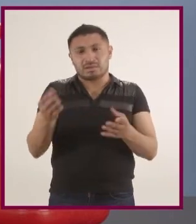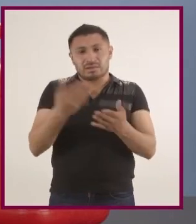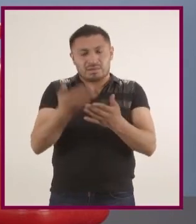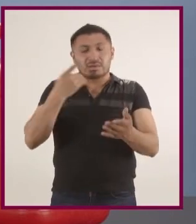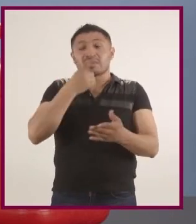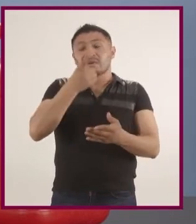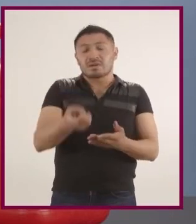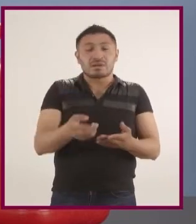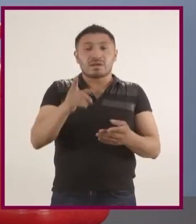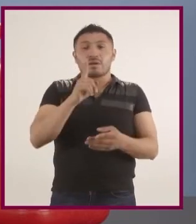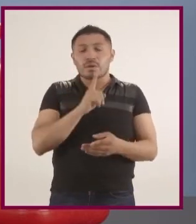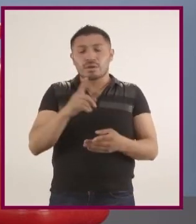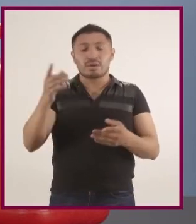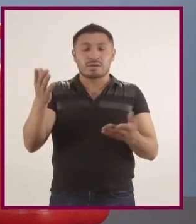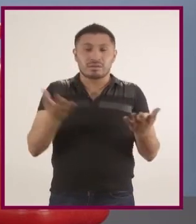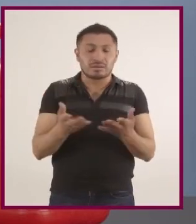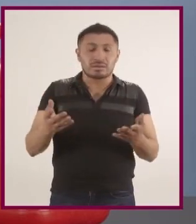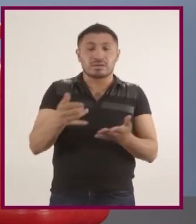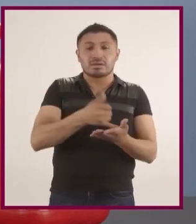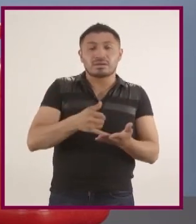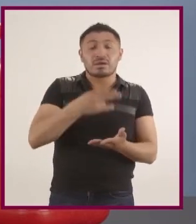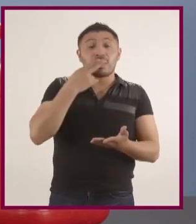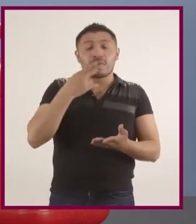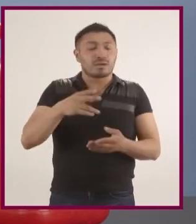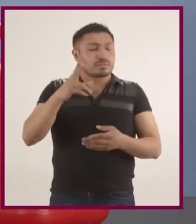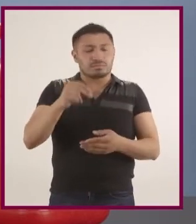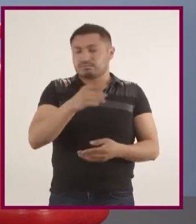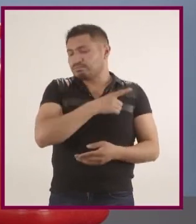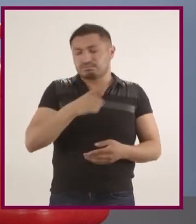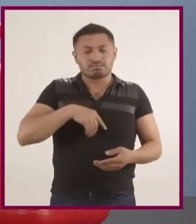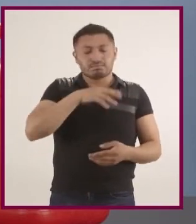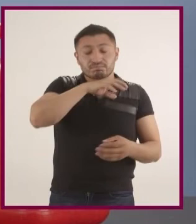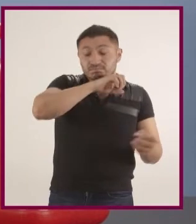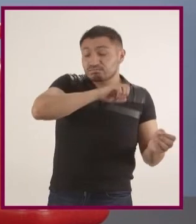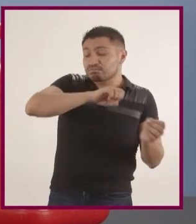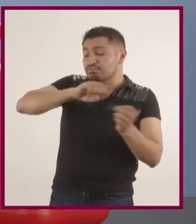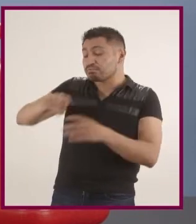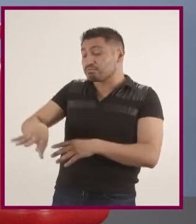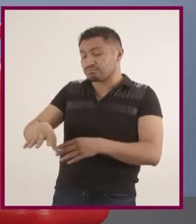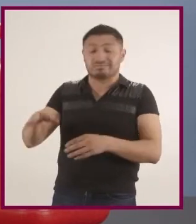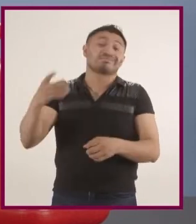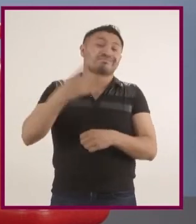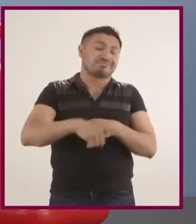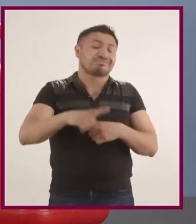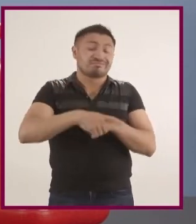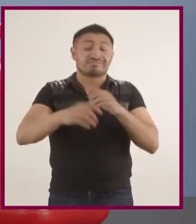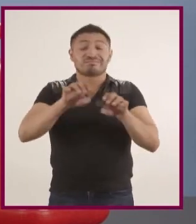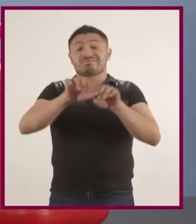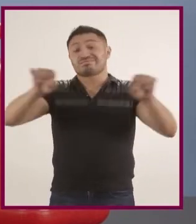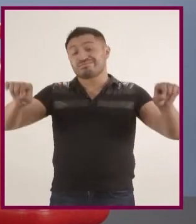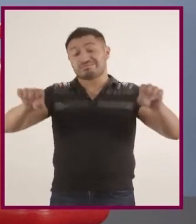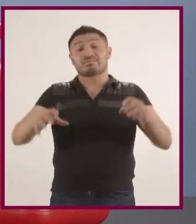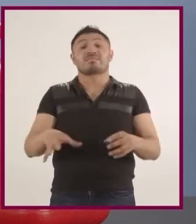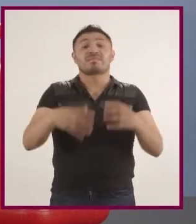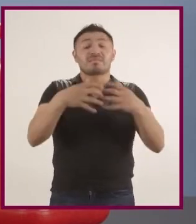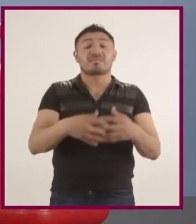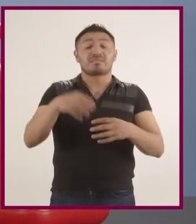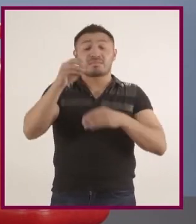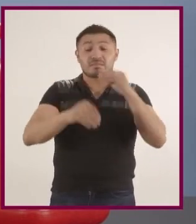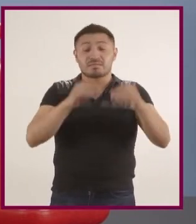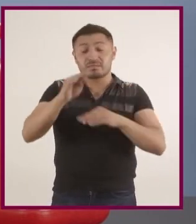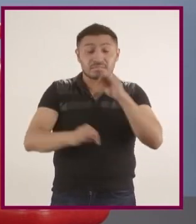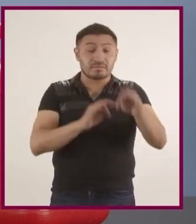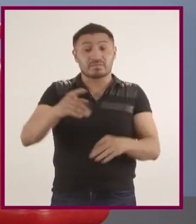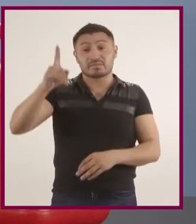nuestro programa de velas fabricadas con aceite usado no debemos desechar el aceite al desagüe ya que daña tuberías sistemas de tratamiento